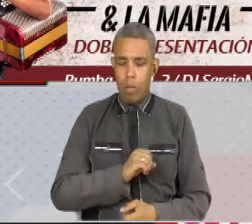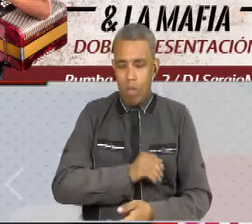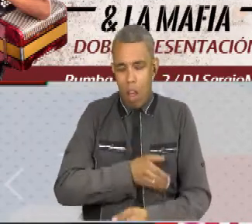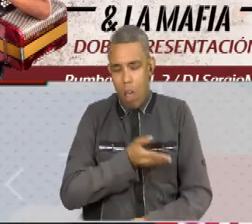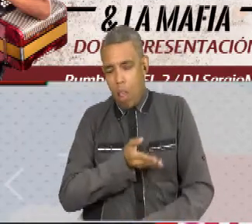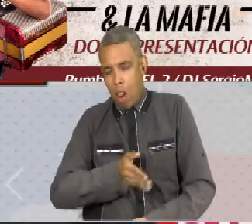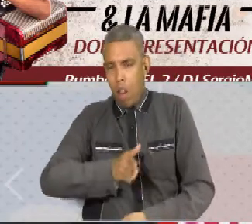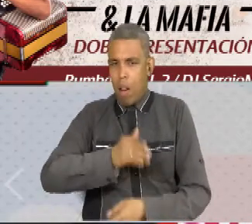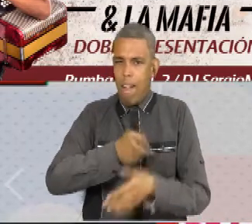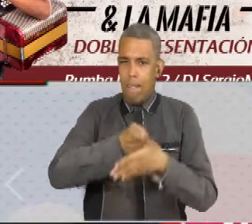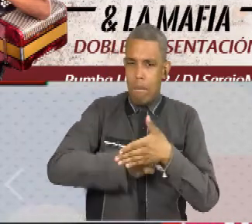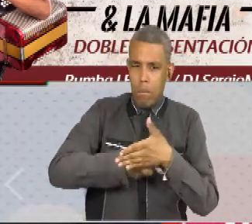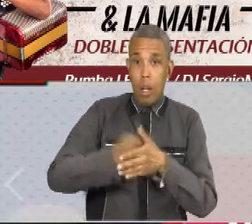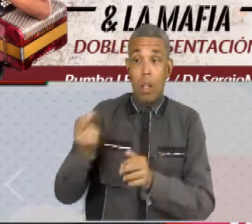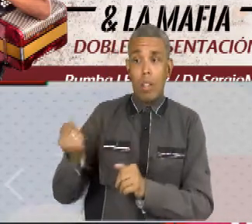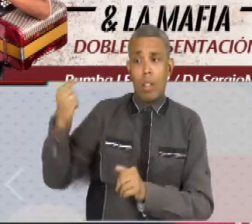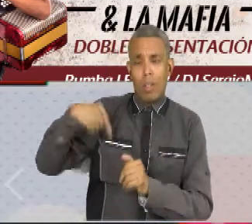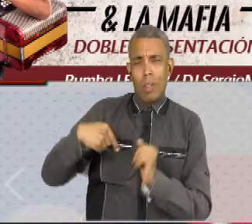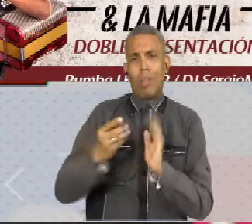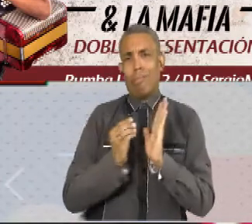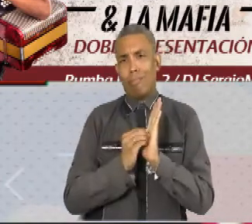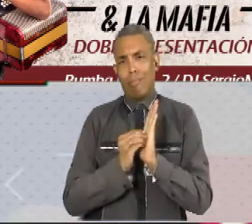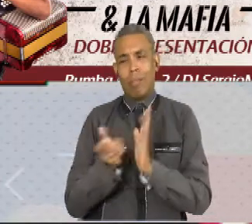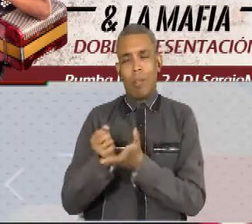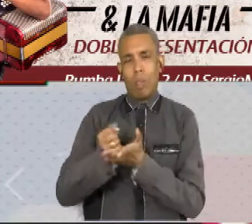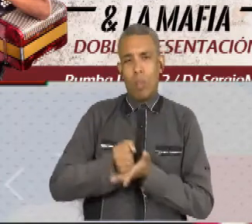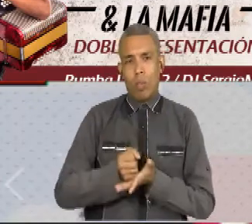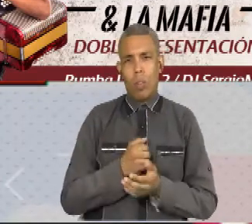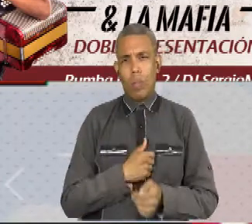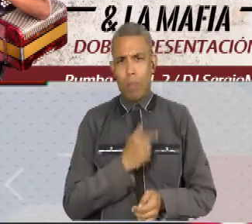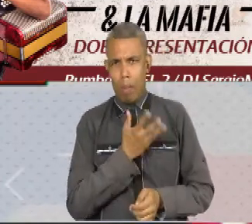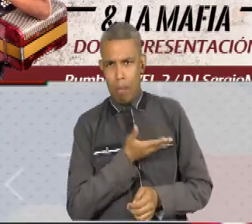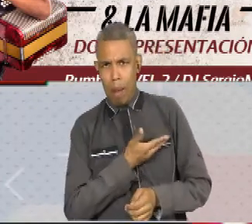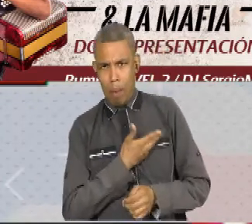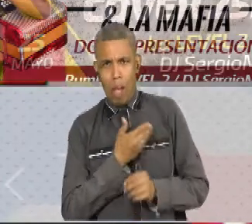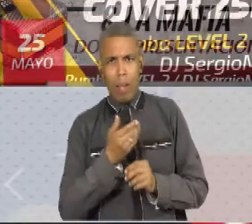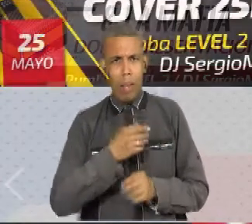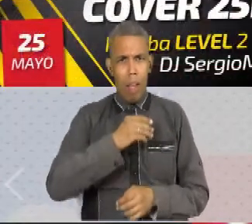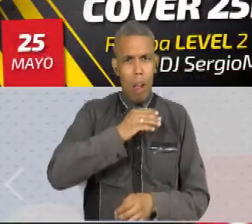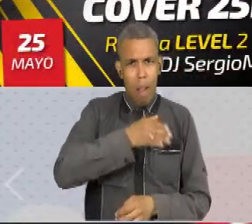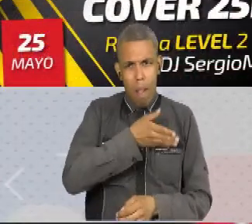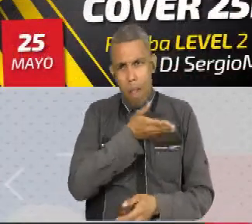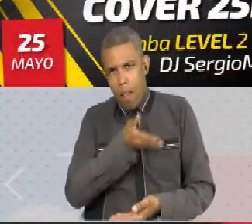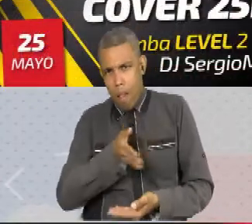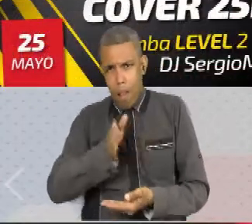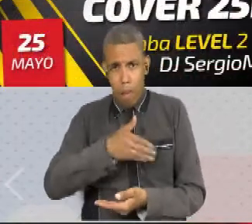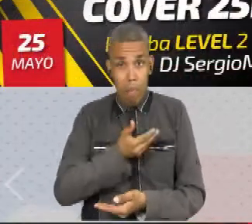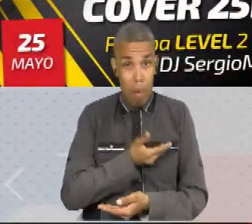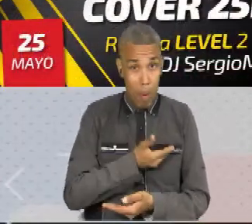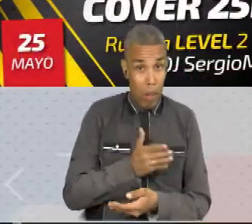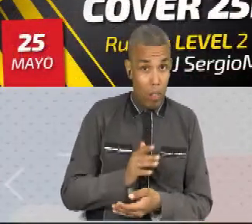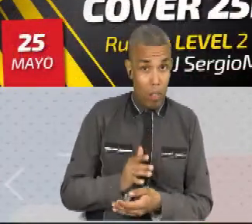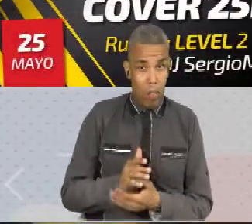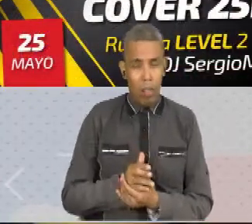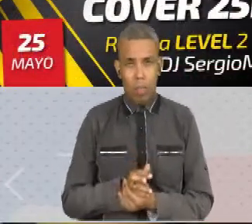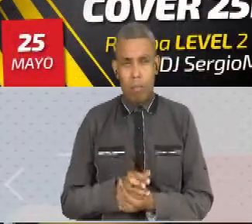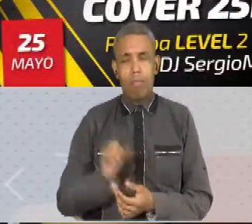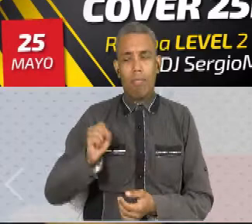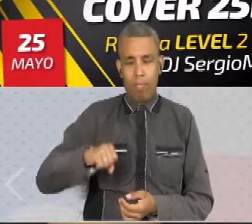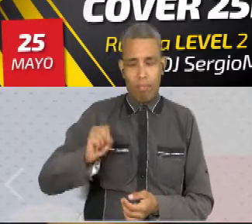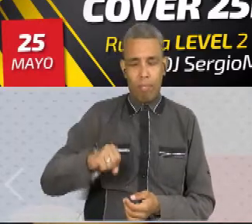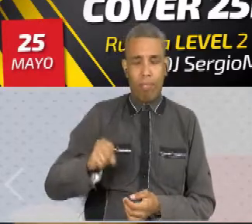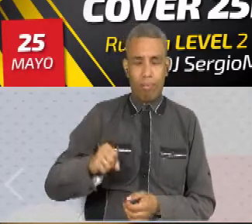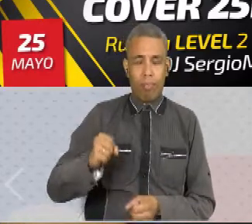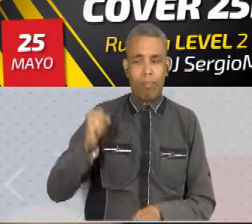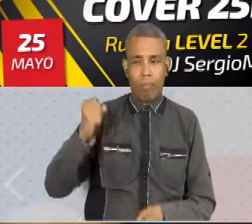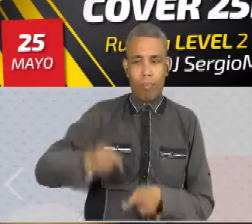viene porque como tenía conocimiento de música de pronto para decirte? Mi mamá era cantante. ¿Y a qué edad te diste cuenta? ¿A qué edad